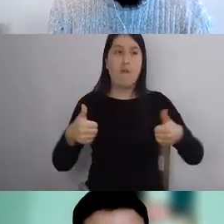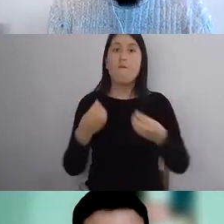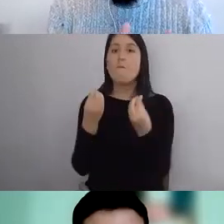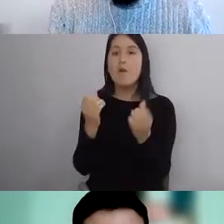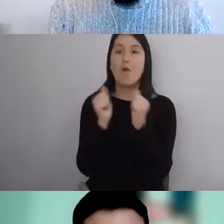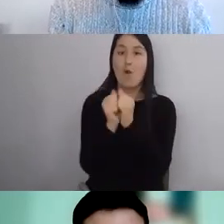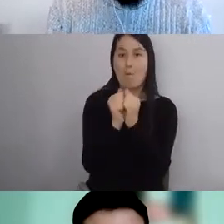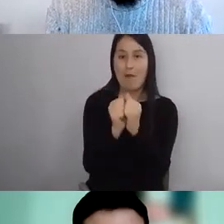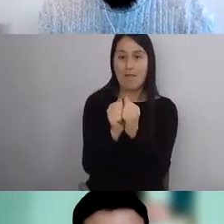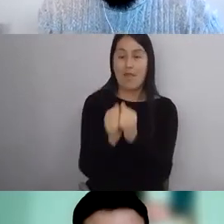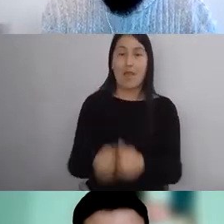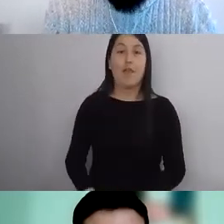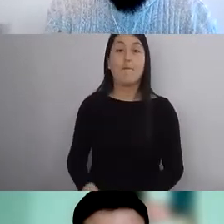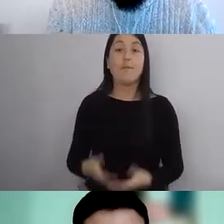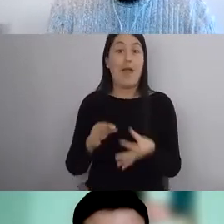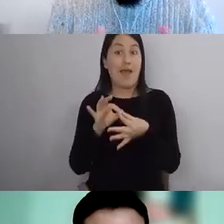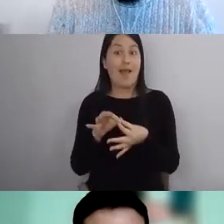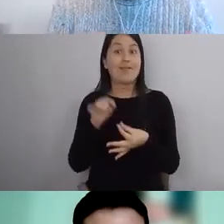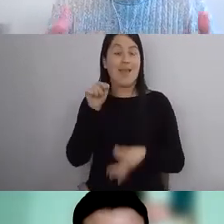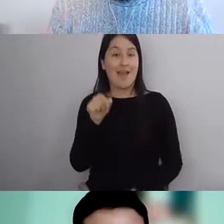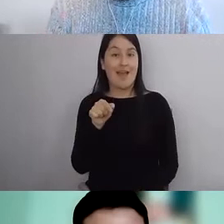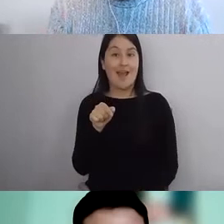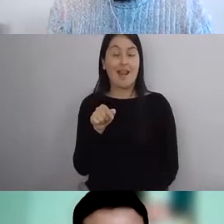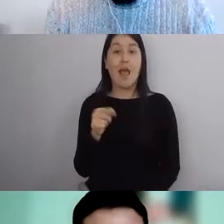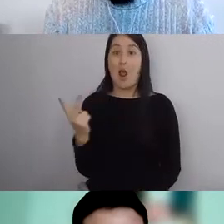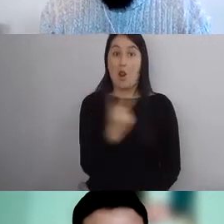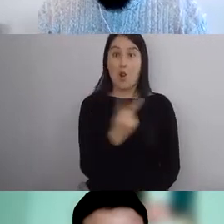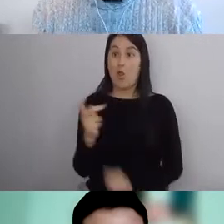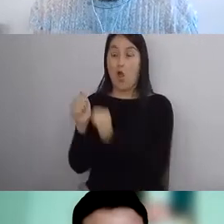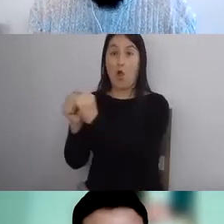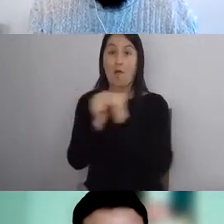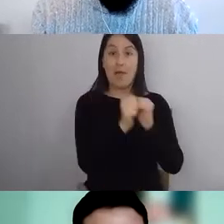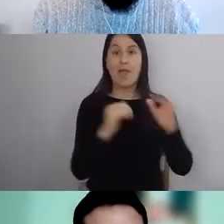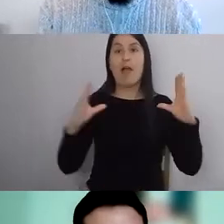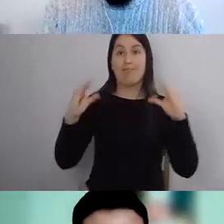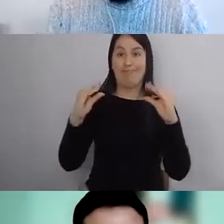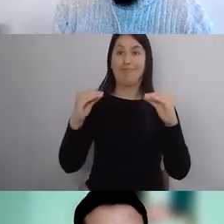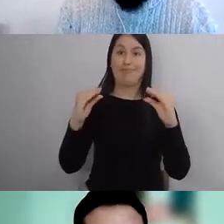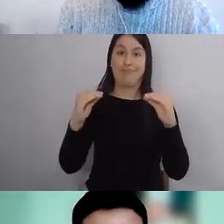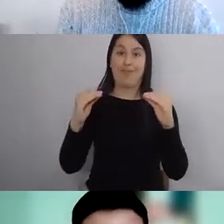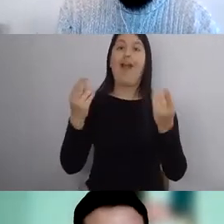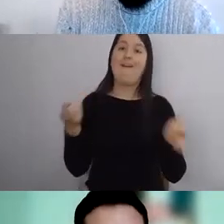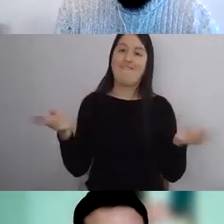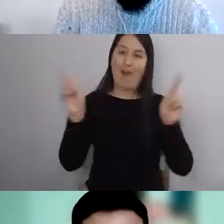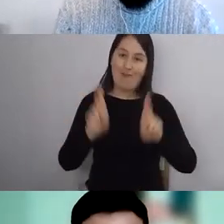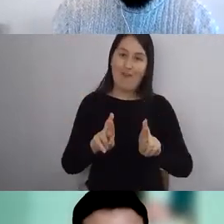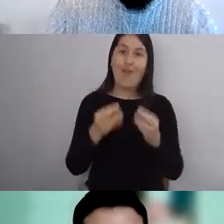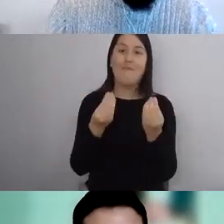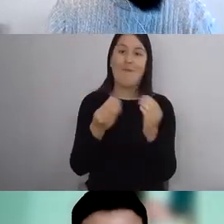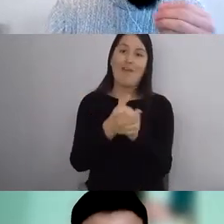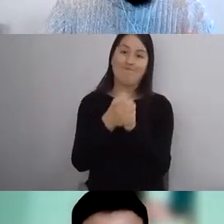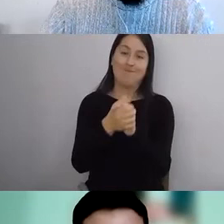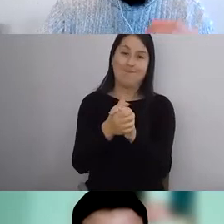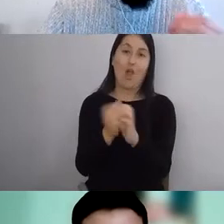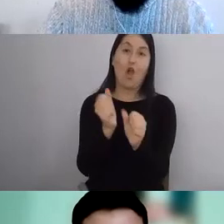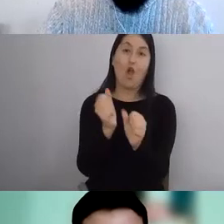compañeros. Gracias a esta intervención de Tamara, Marcelo y Patricio hablaron y volvieron a ser buenos compañeros. ¿Ya?